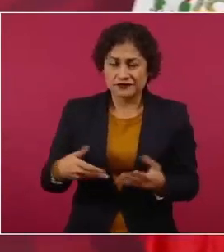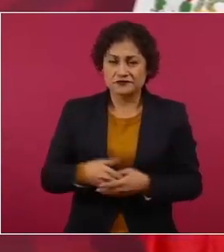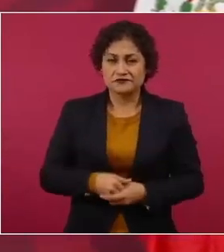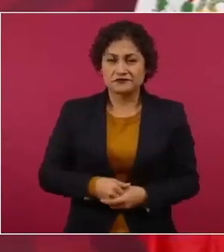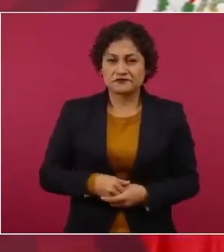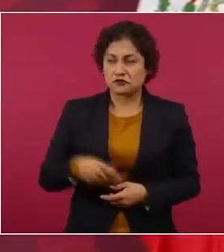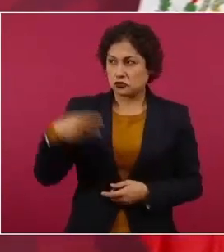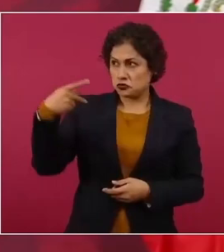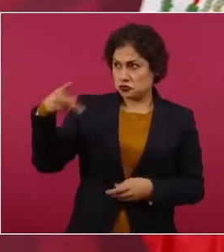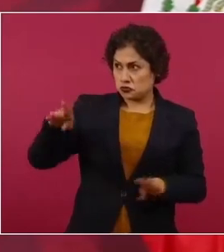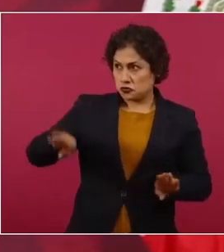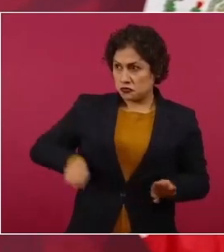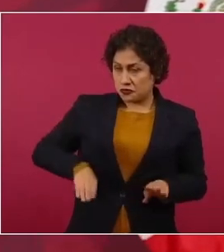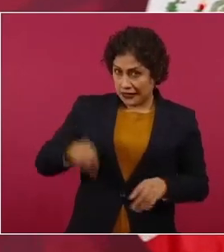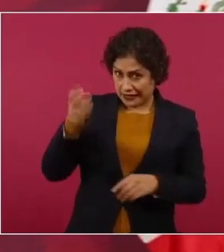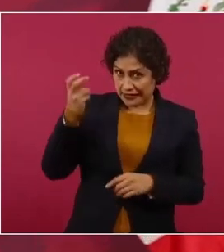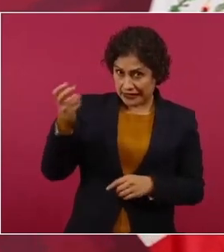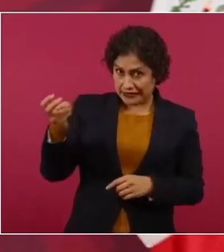actitud